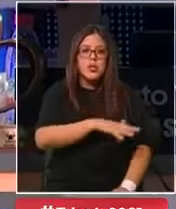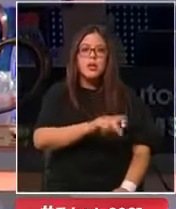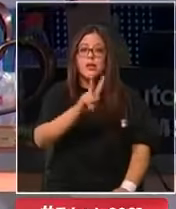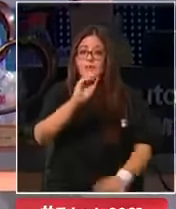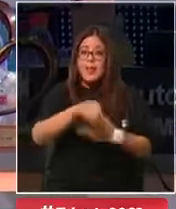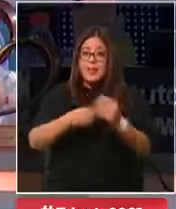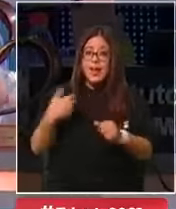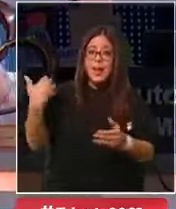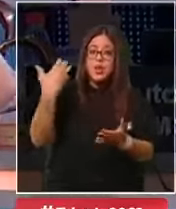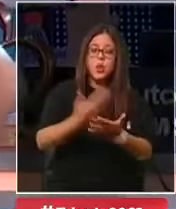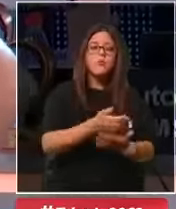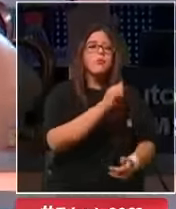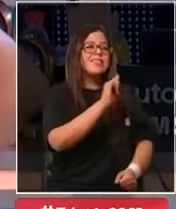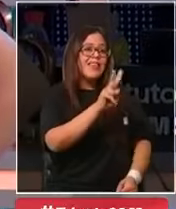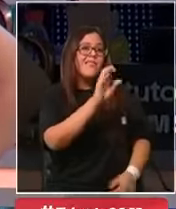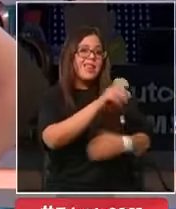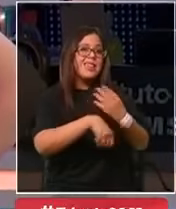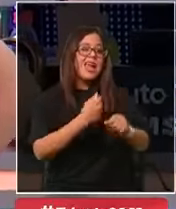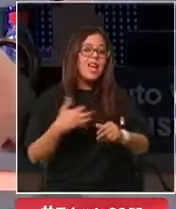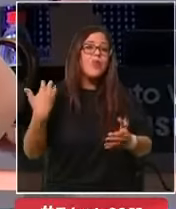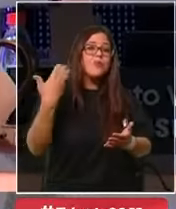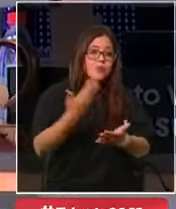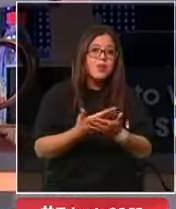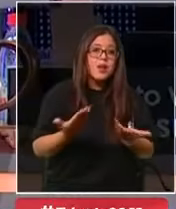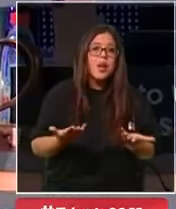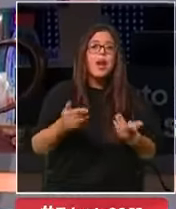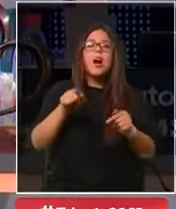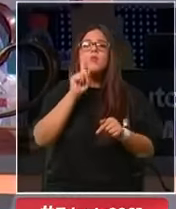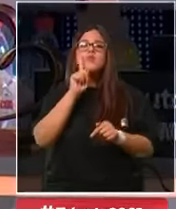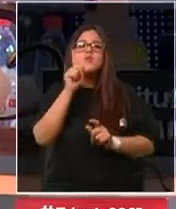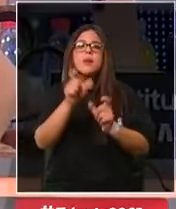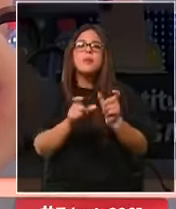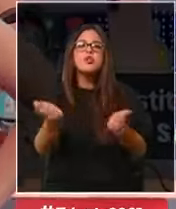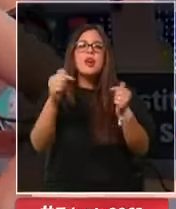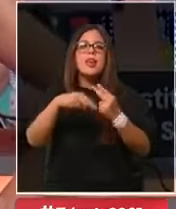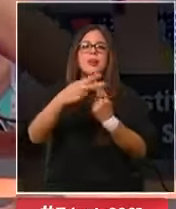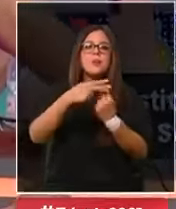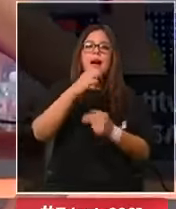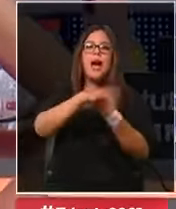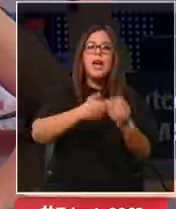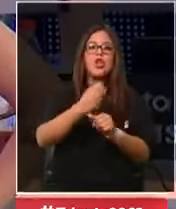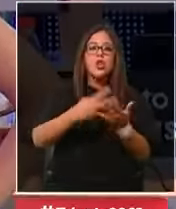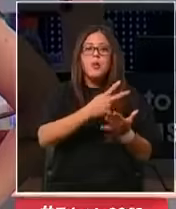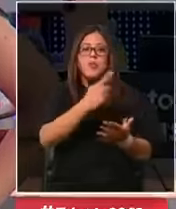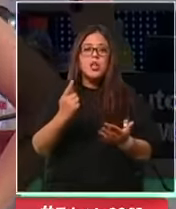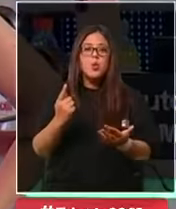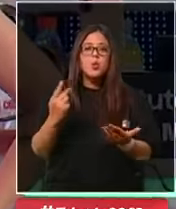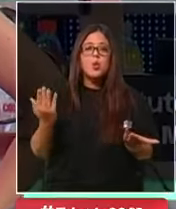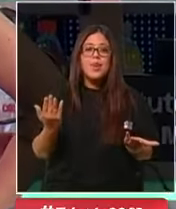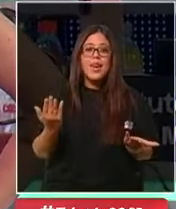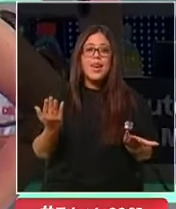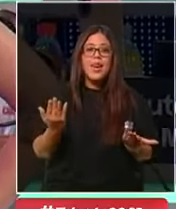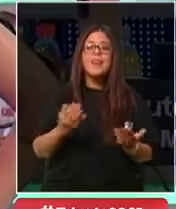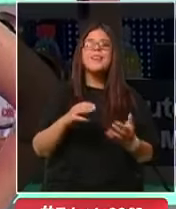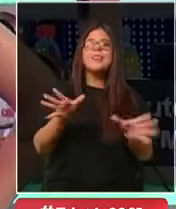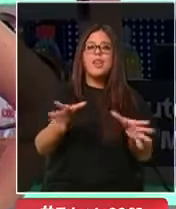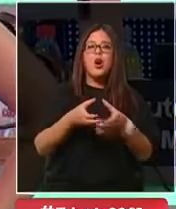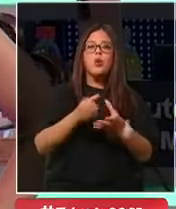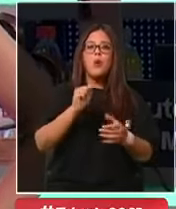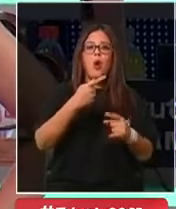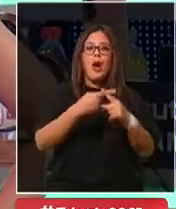20 años. 20 años dejamos sobre el escenario de Teletón en 2021 este especial de